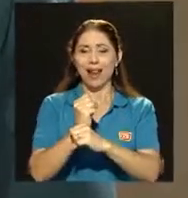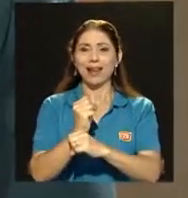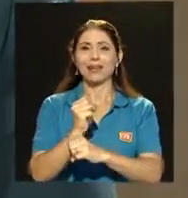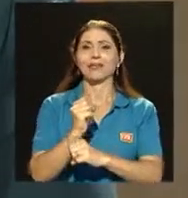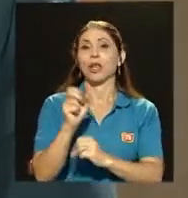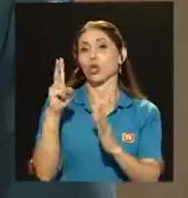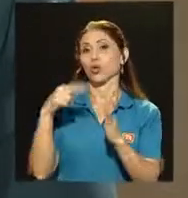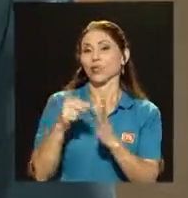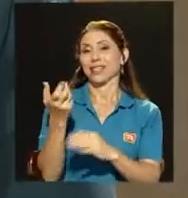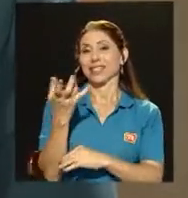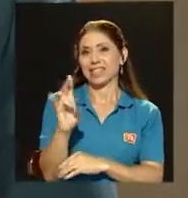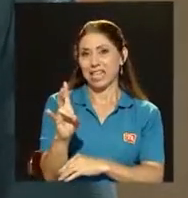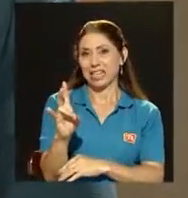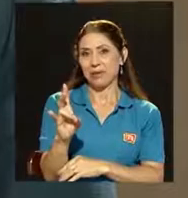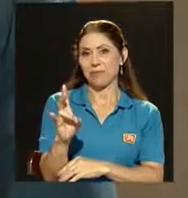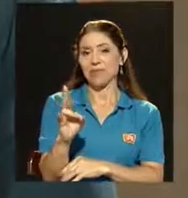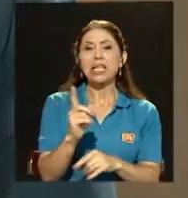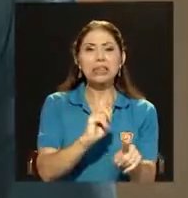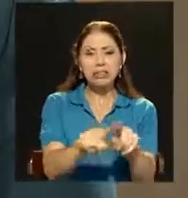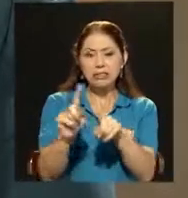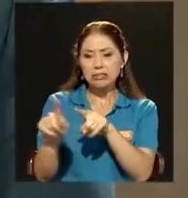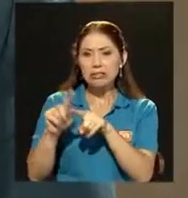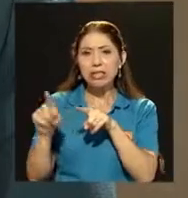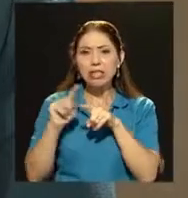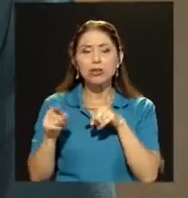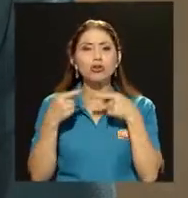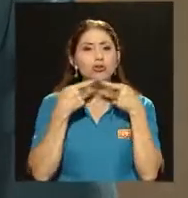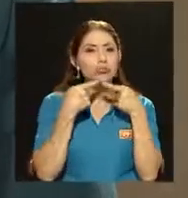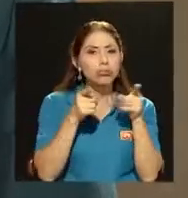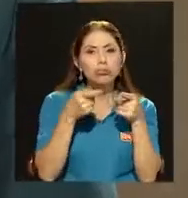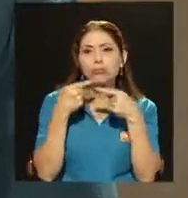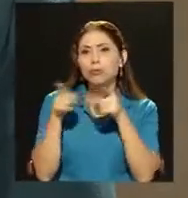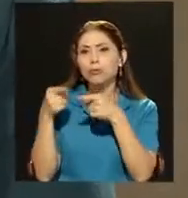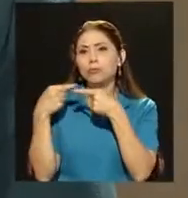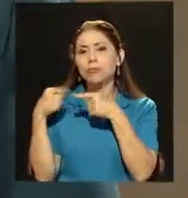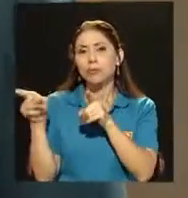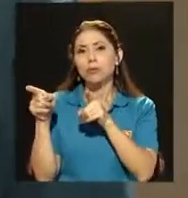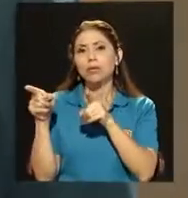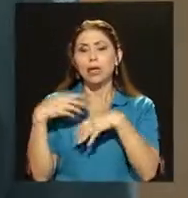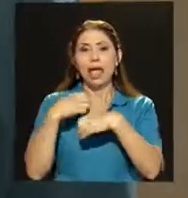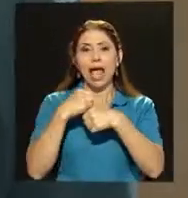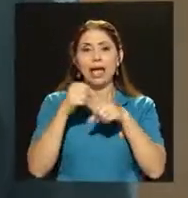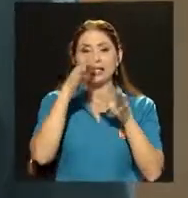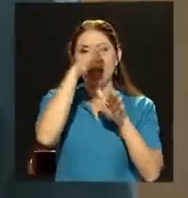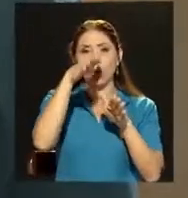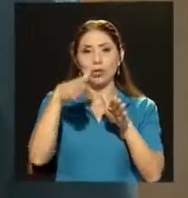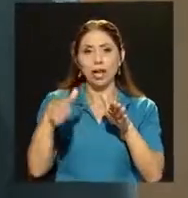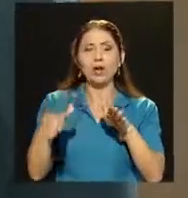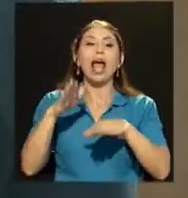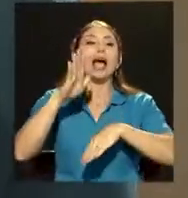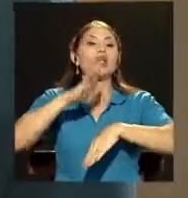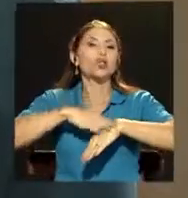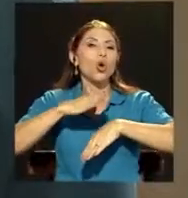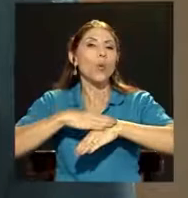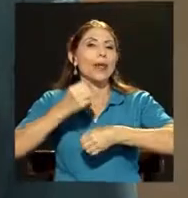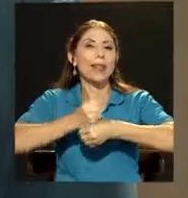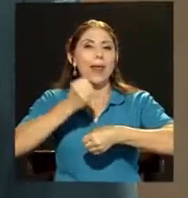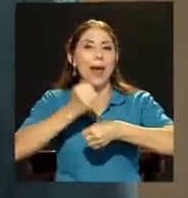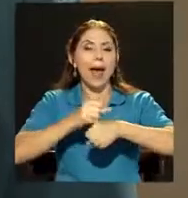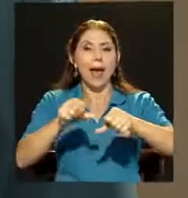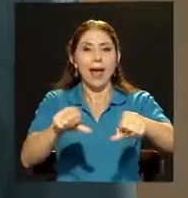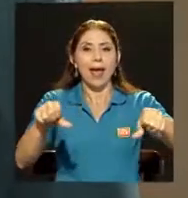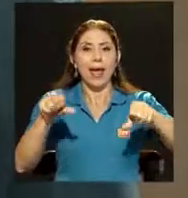distintos dictámenes que hace la Contraloría sobre la labor del sector público y que nos interesa